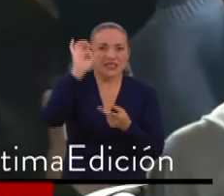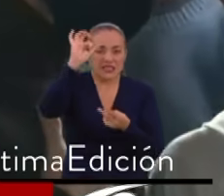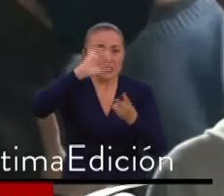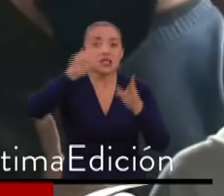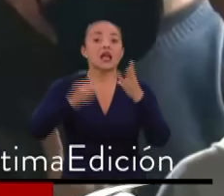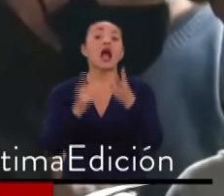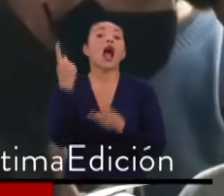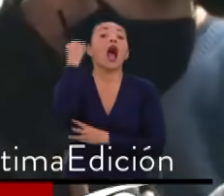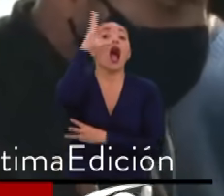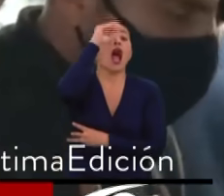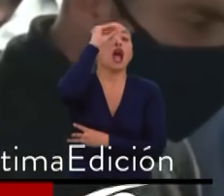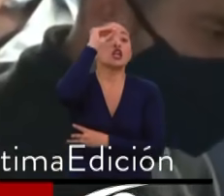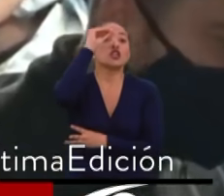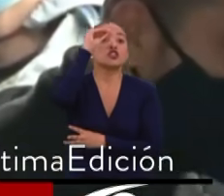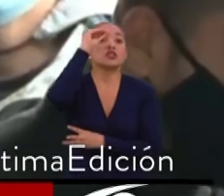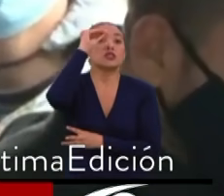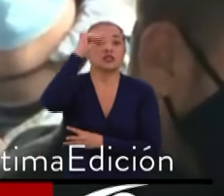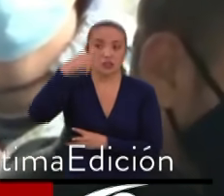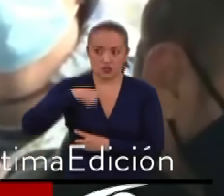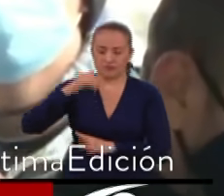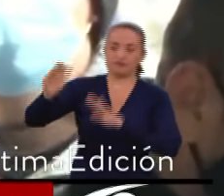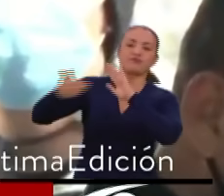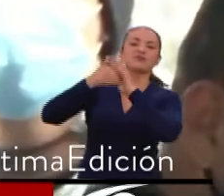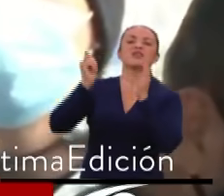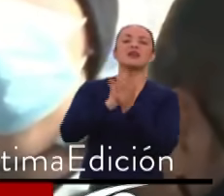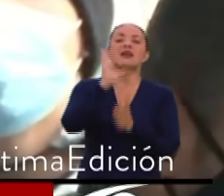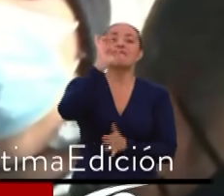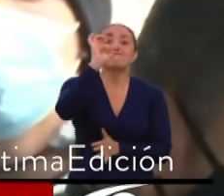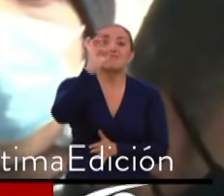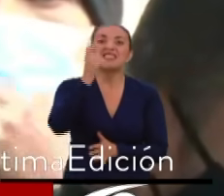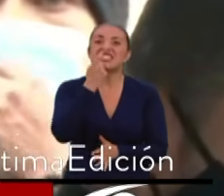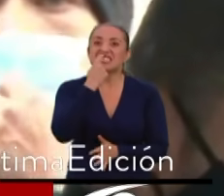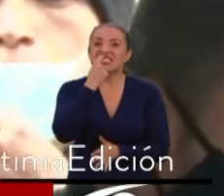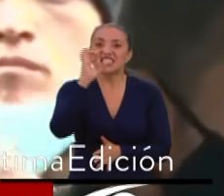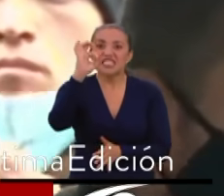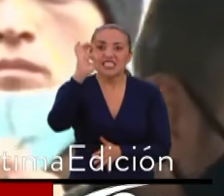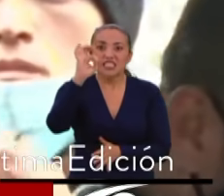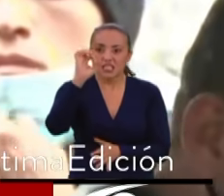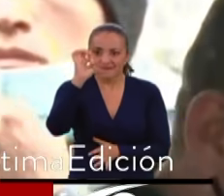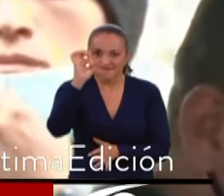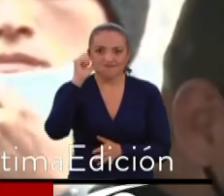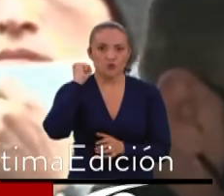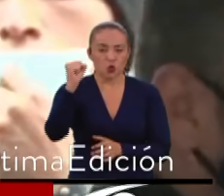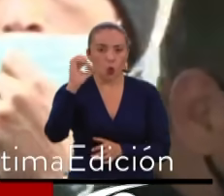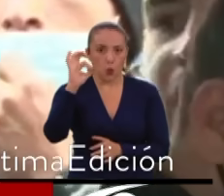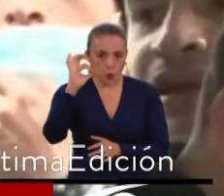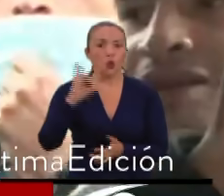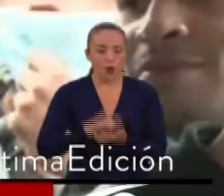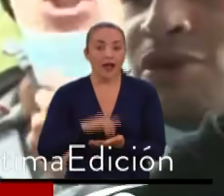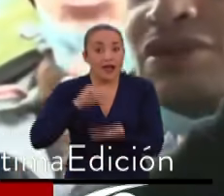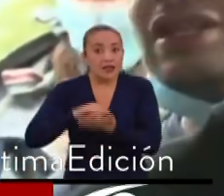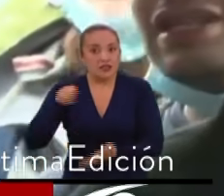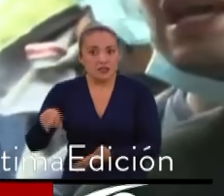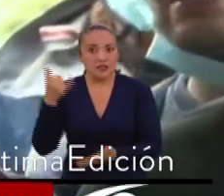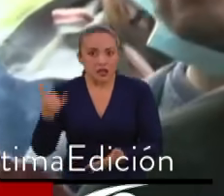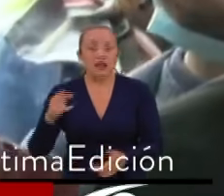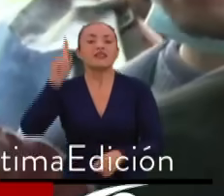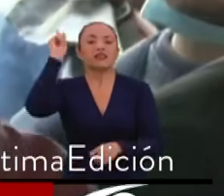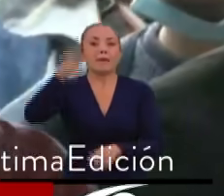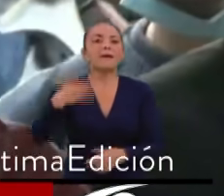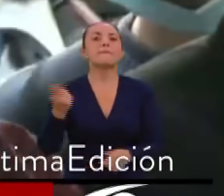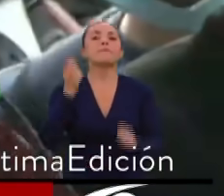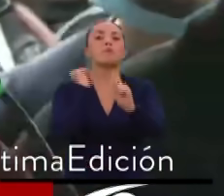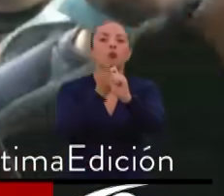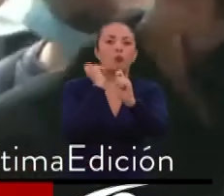Y anoche en uno de los ataques, porque yo fui uno de esos, ya son balines macizos. Nos están tirando pustillas,